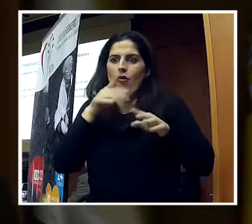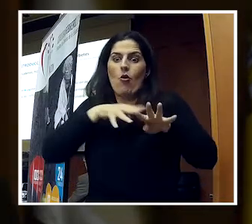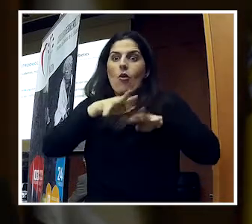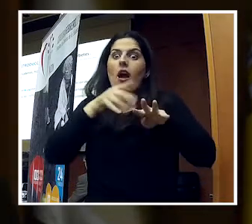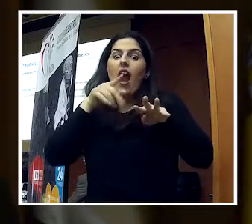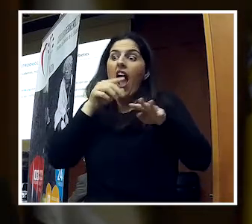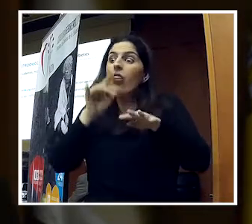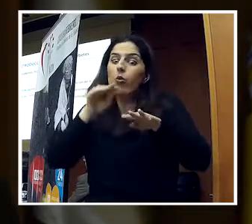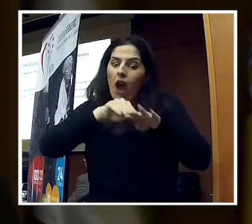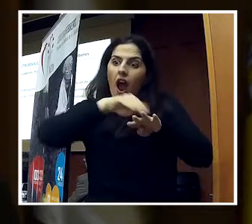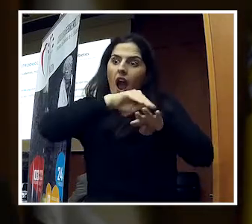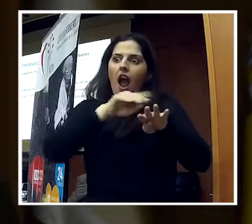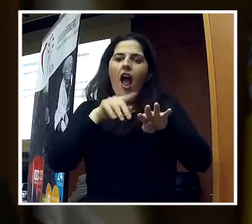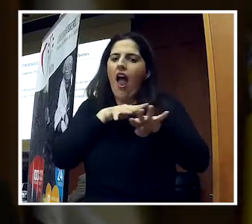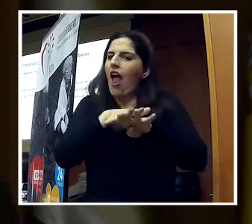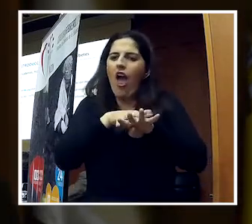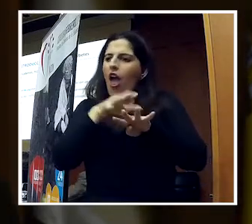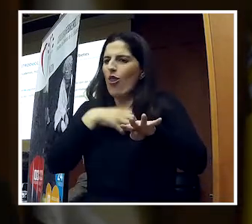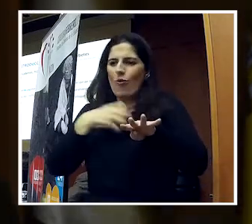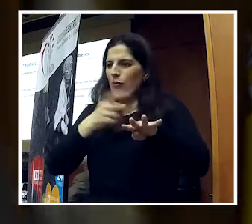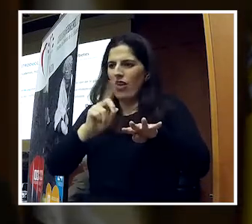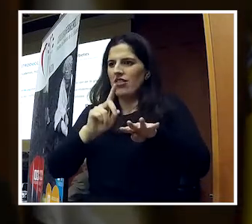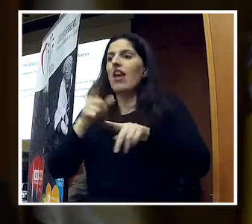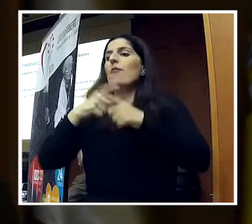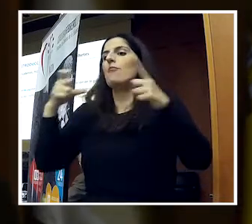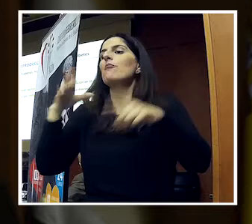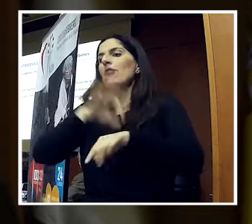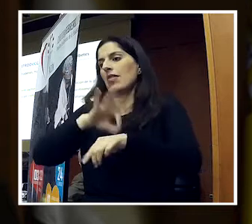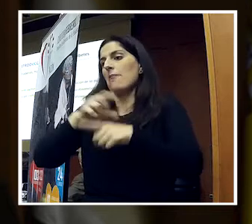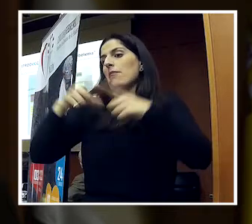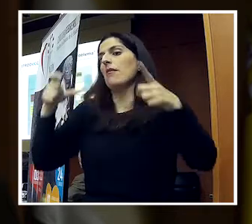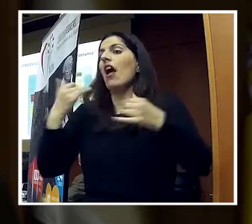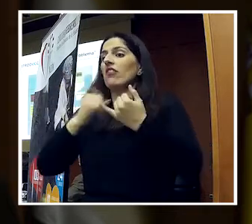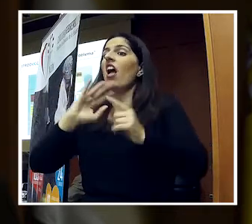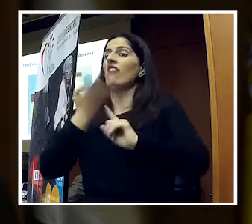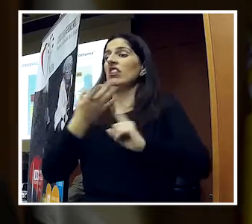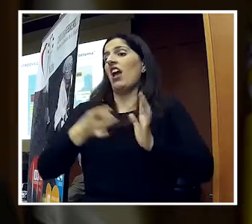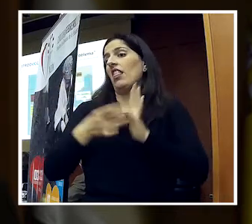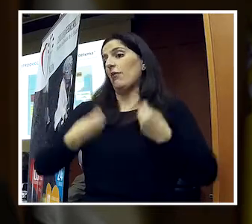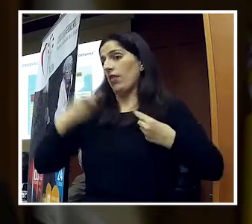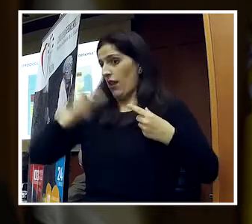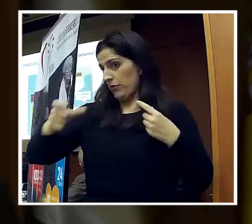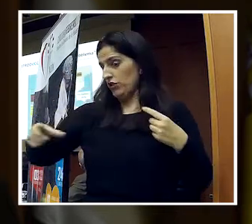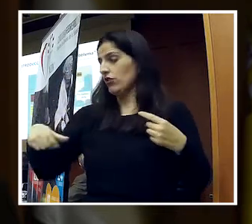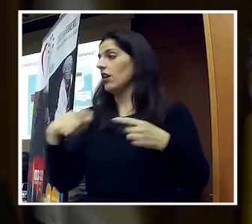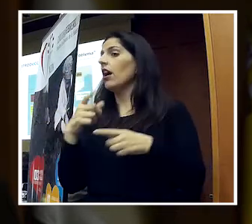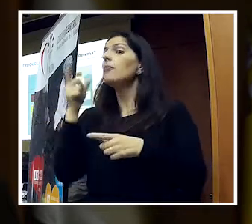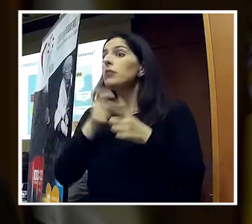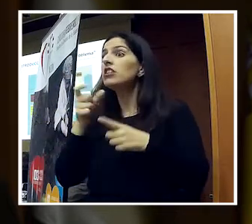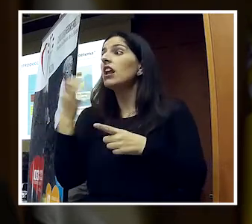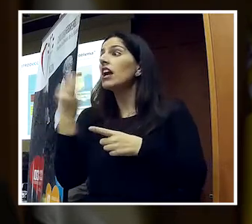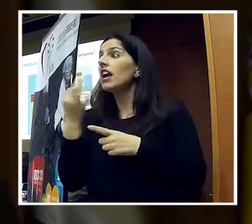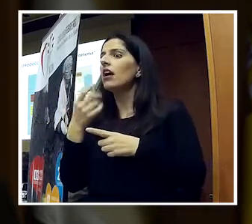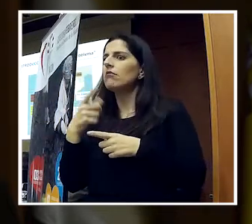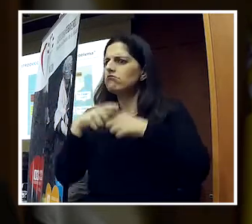esta jornada, que incrementan la morbimortalidad y evidentemente deterioran la calidad de vida de nuestros pacientes, ¿no? La magnitud del problema